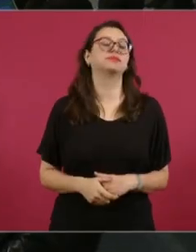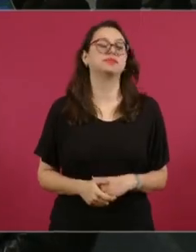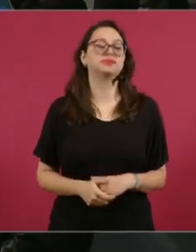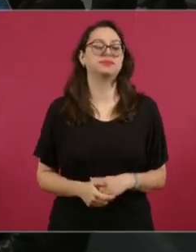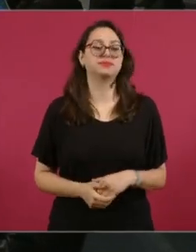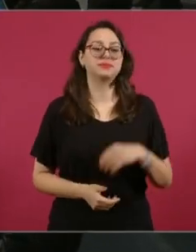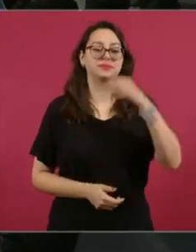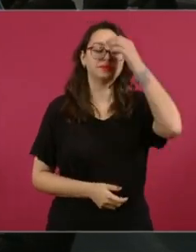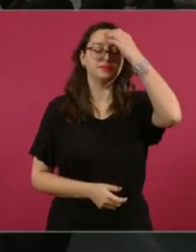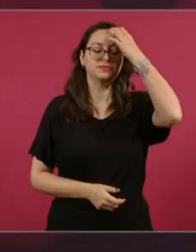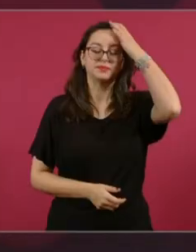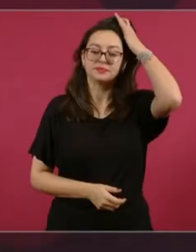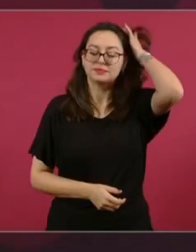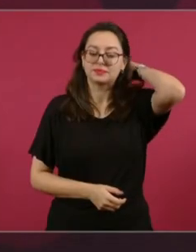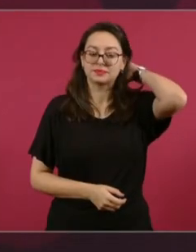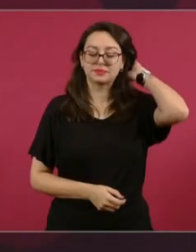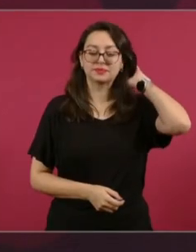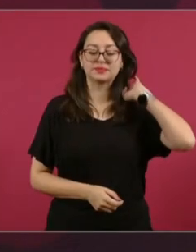y